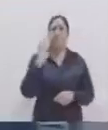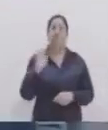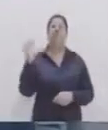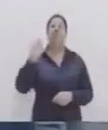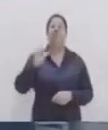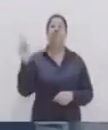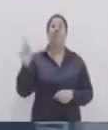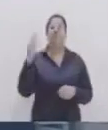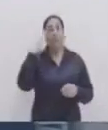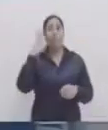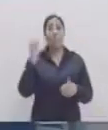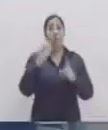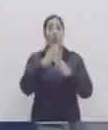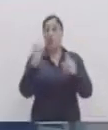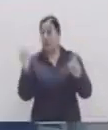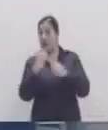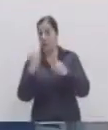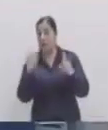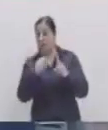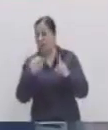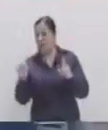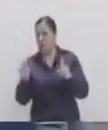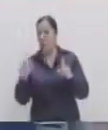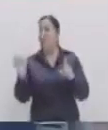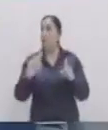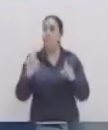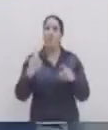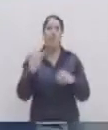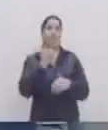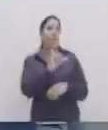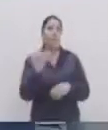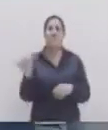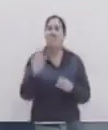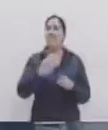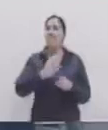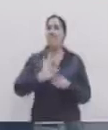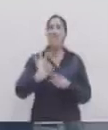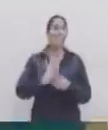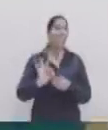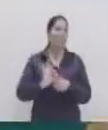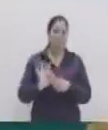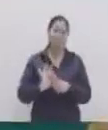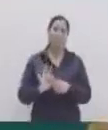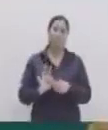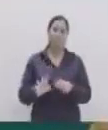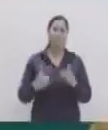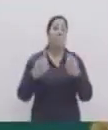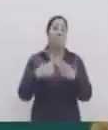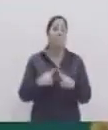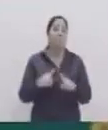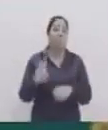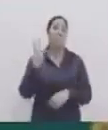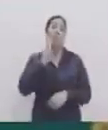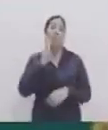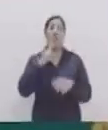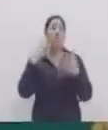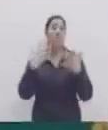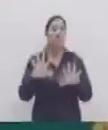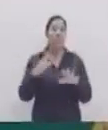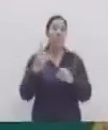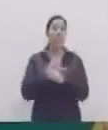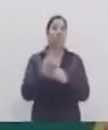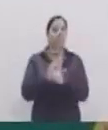hacemos el análisis de la macroestructura de la oración, un verbo va a ser la acción, ya está conjugado. En cambio, cuando tenemos un verboide,